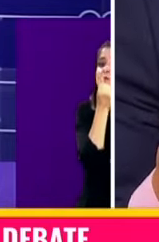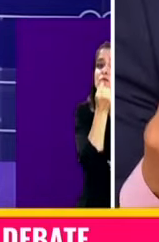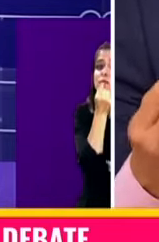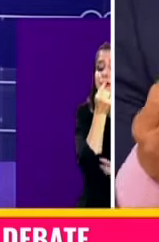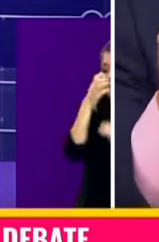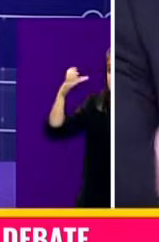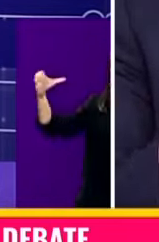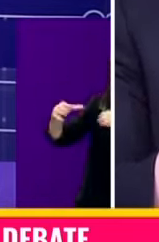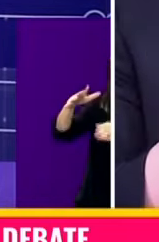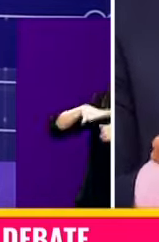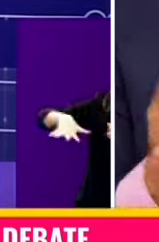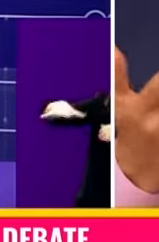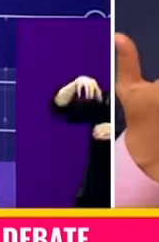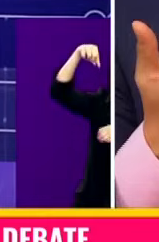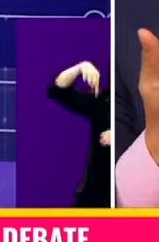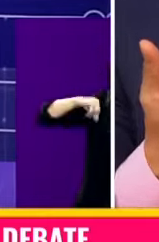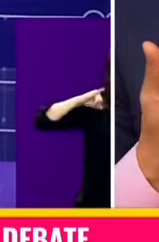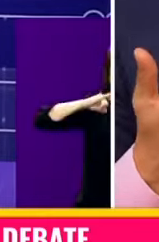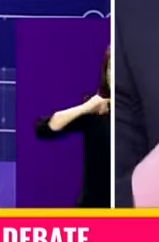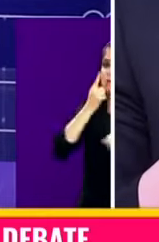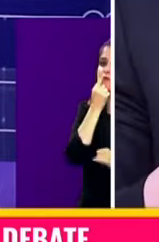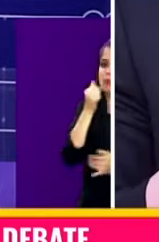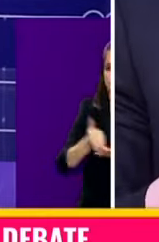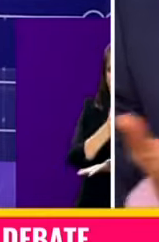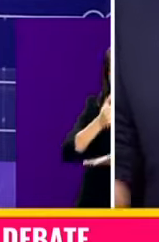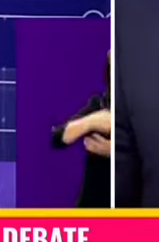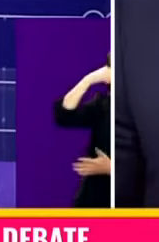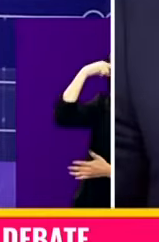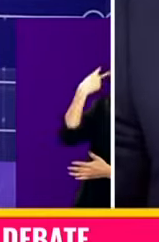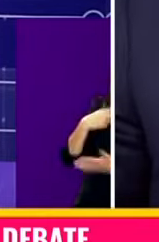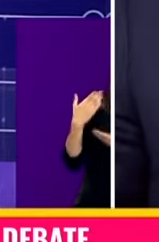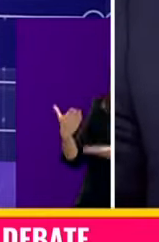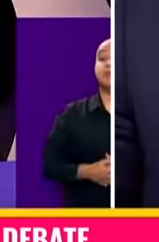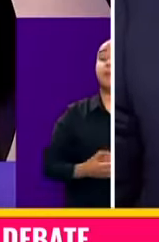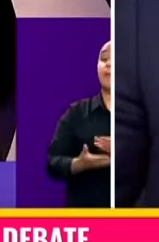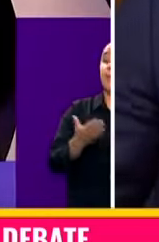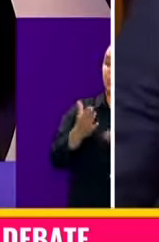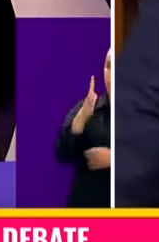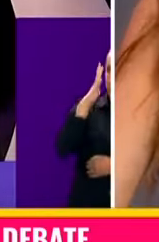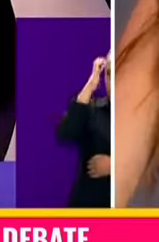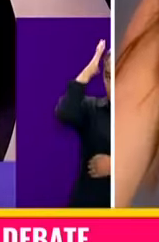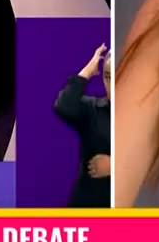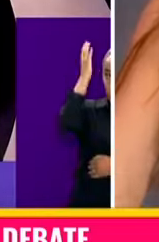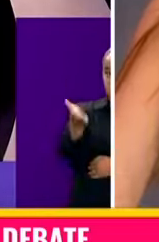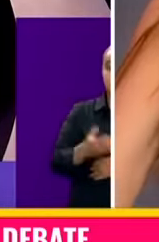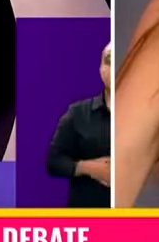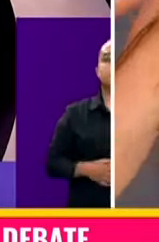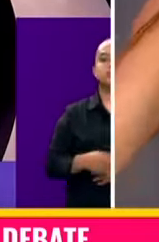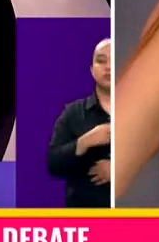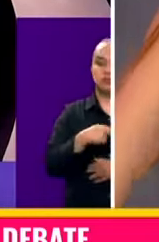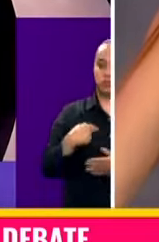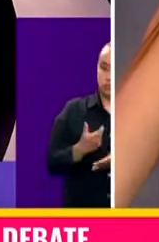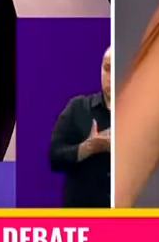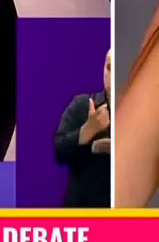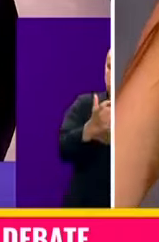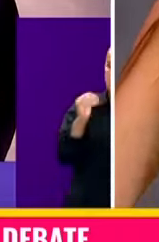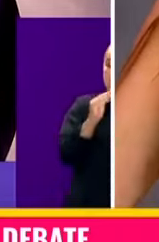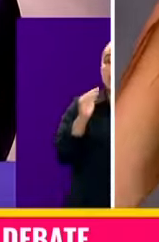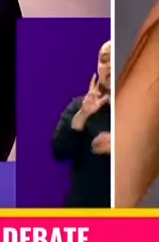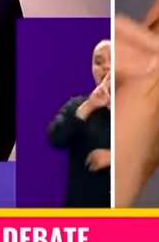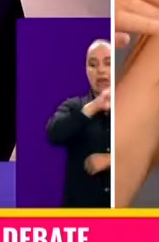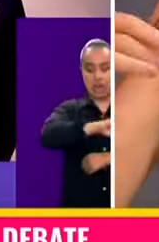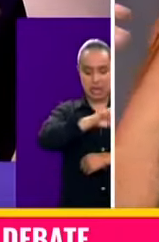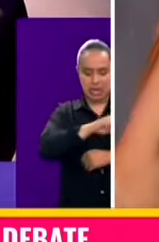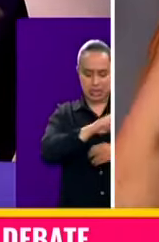Claus o porque realmente tienen la lana y las estrategias? Ahí vamos a ver qué pasa, ¿no? Sí, dime una cosa, si después de estos tres debates